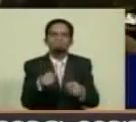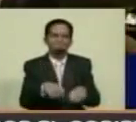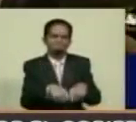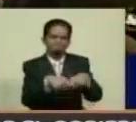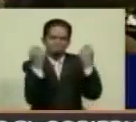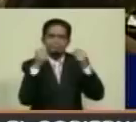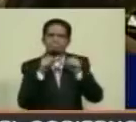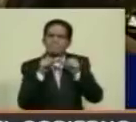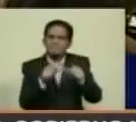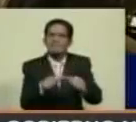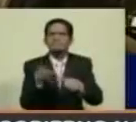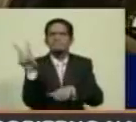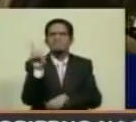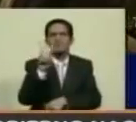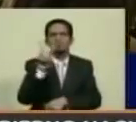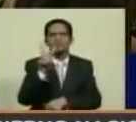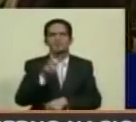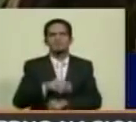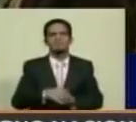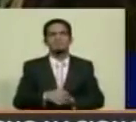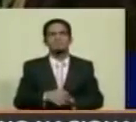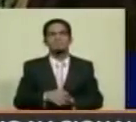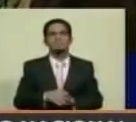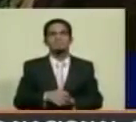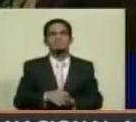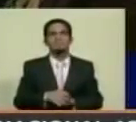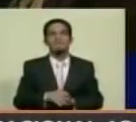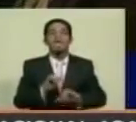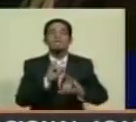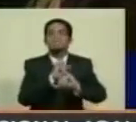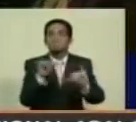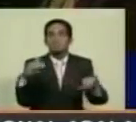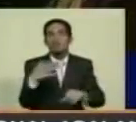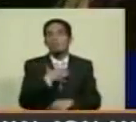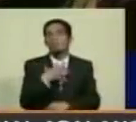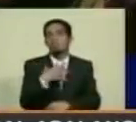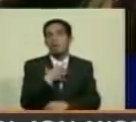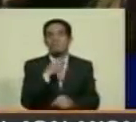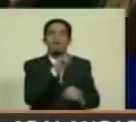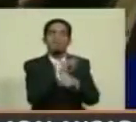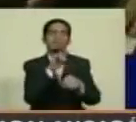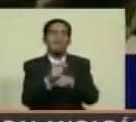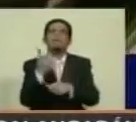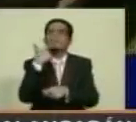permanente. Ya se les está cayendo la patraña de la crisis humanitaria,